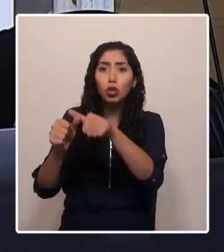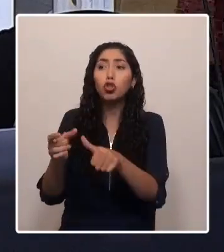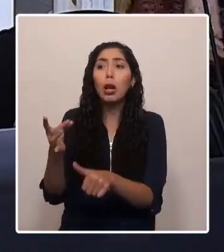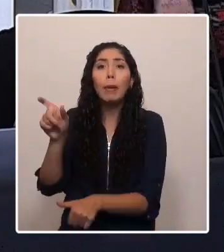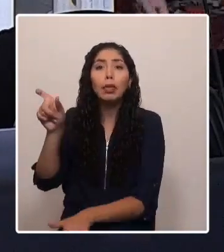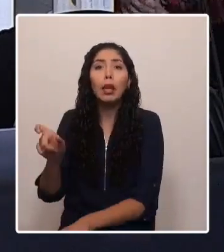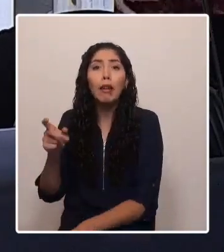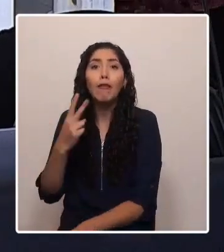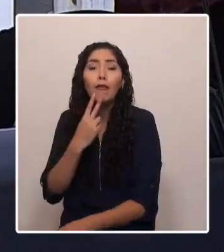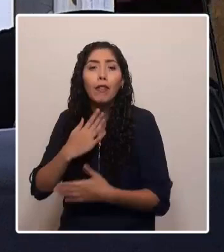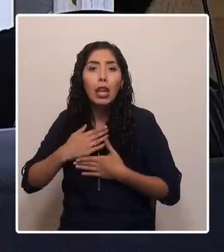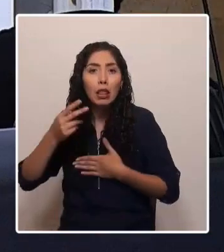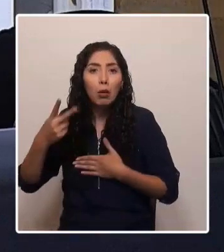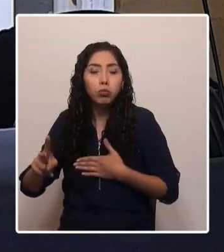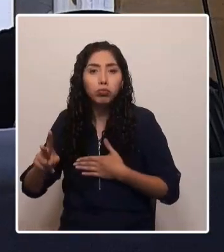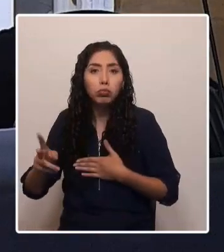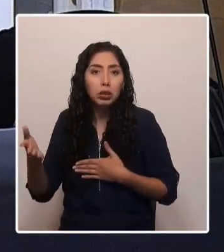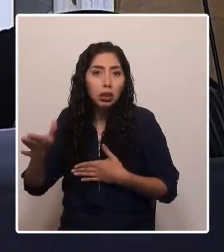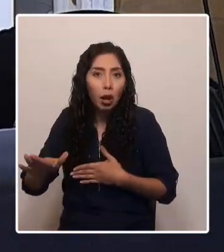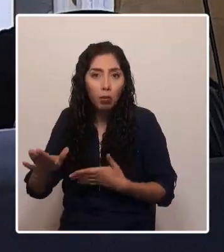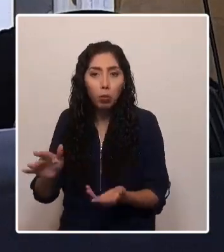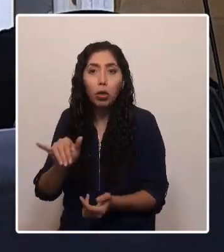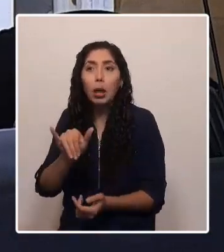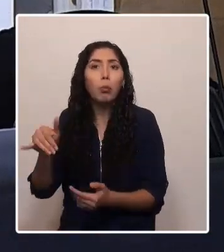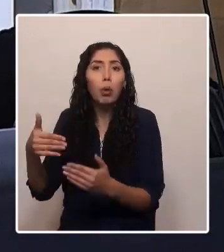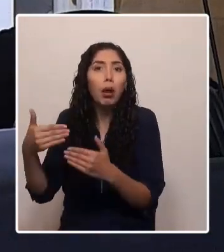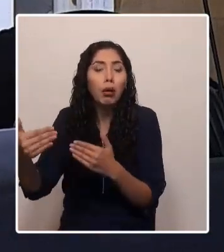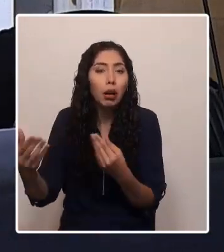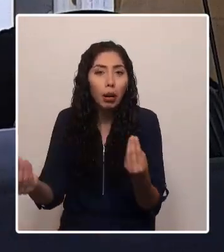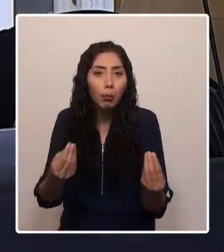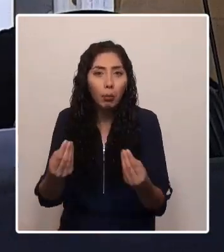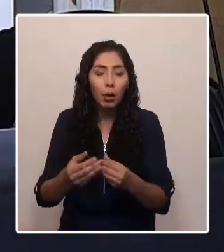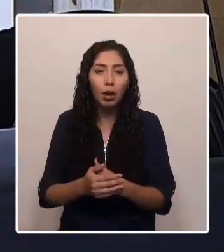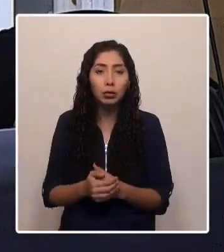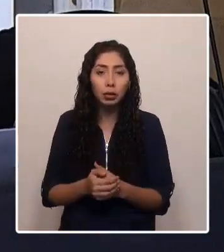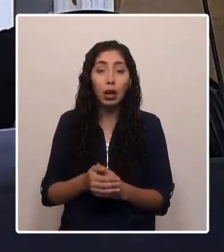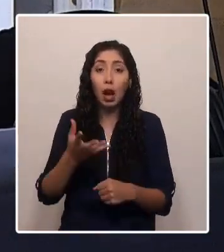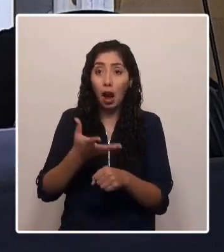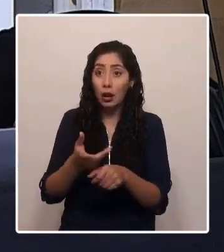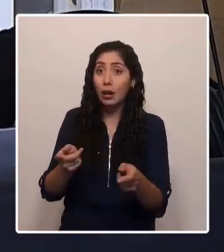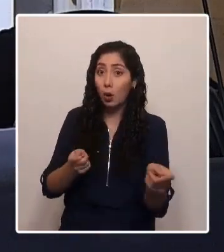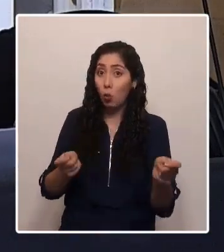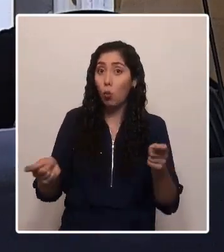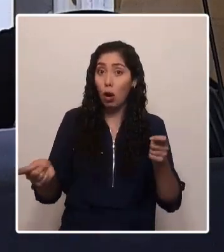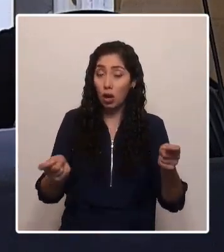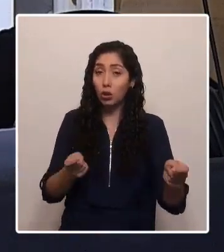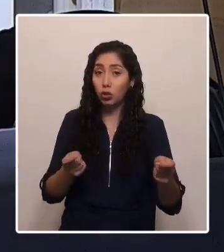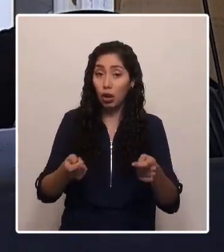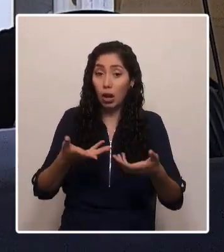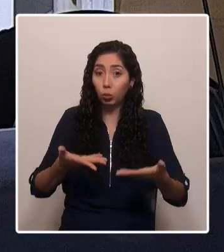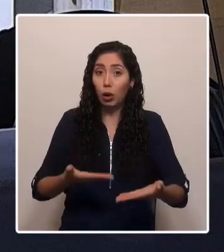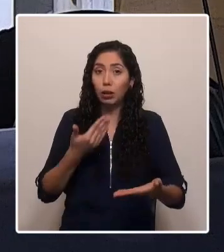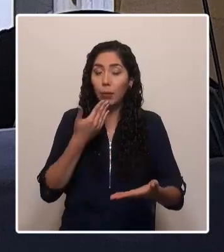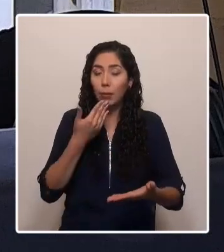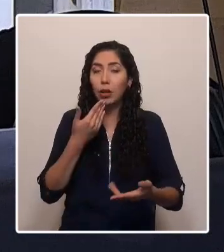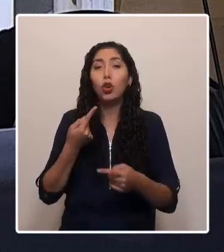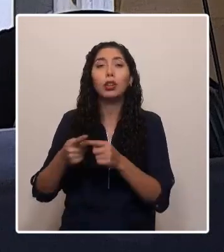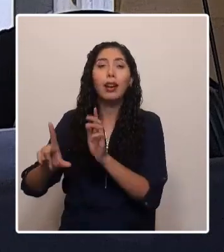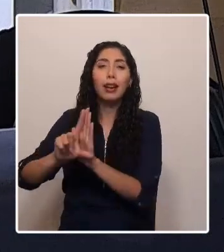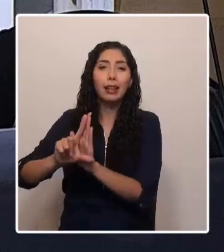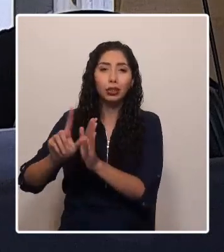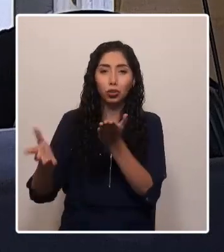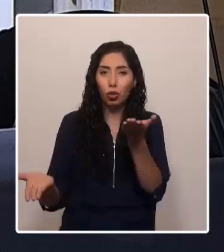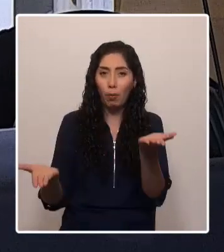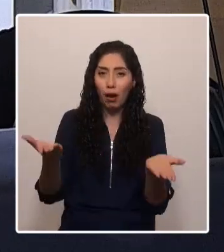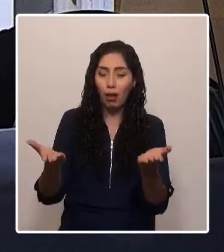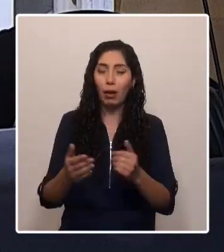tiempo superior acotado, como existe en la regulación actual y en gran parte de la legislación comparada. Esto resulta muy relevante